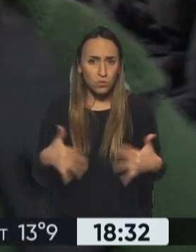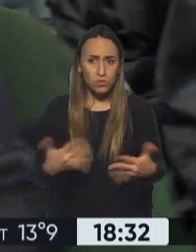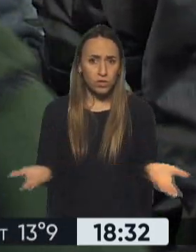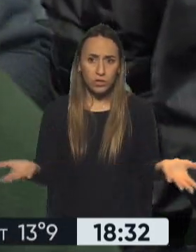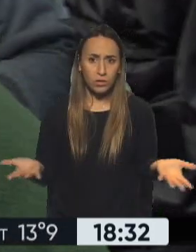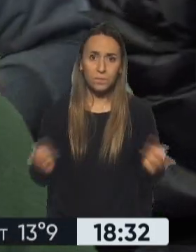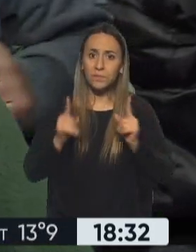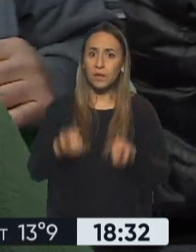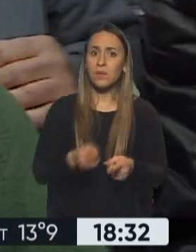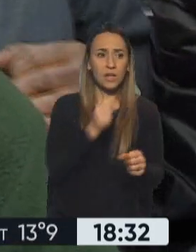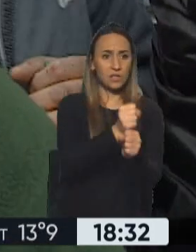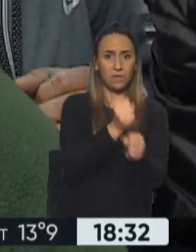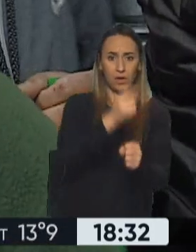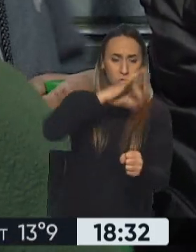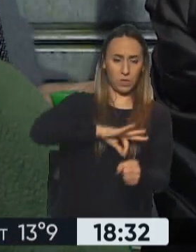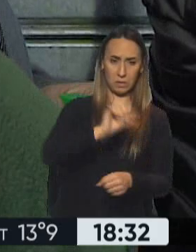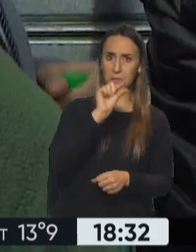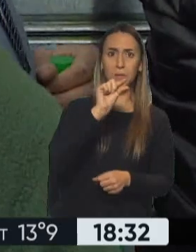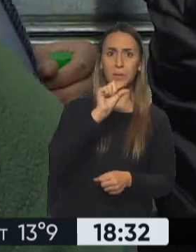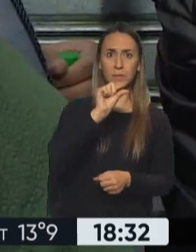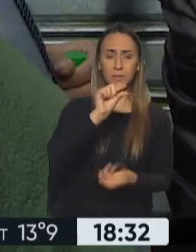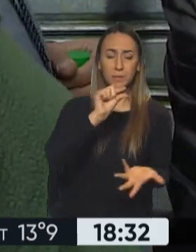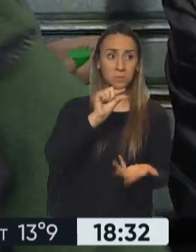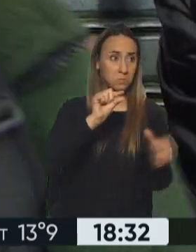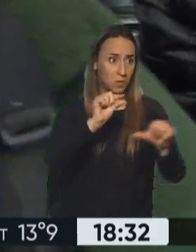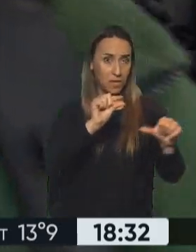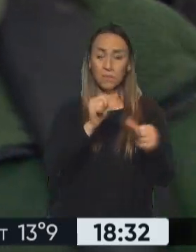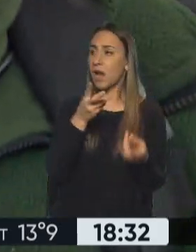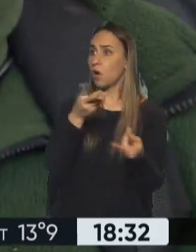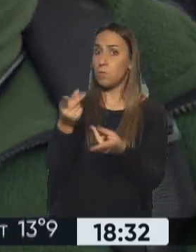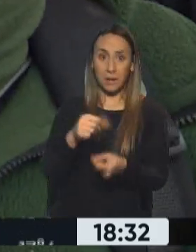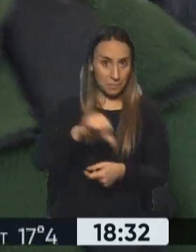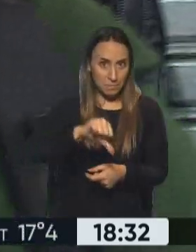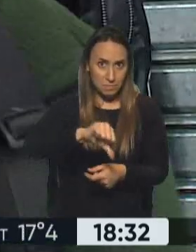los precios del trabajo no nos cuesta nada. Para comprar no nos sirve casi para nada.